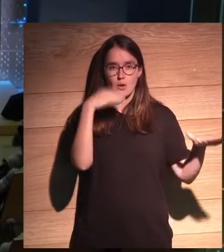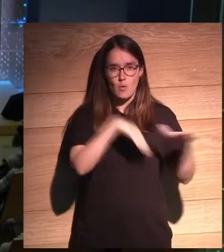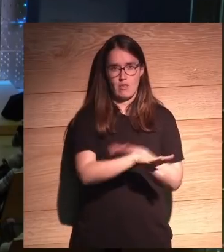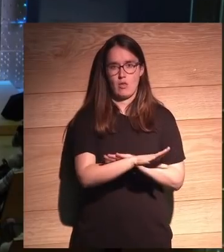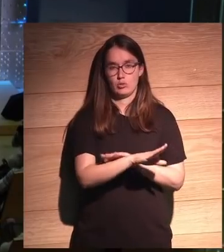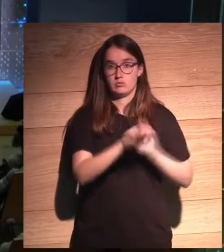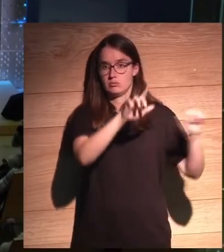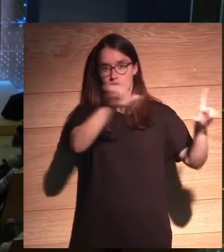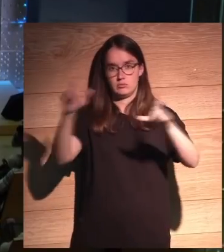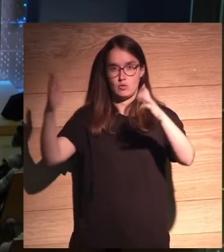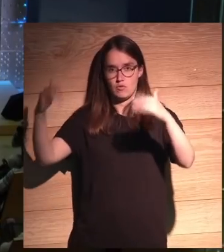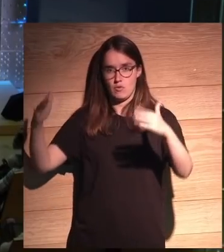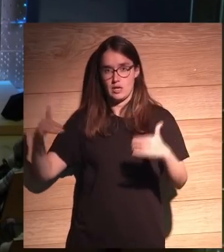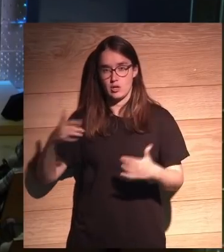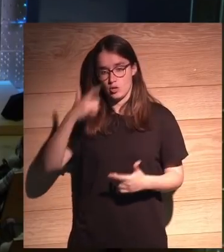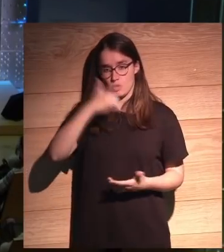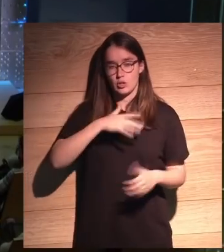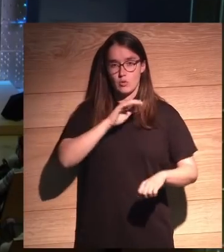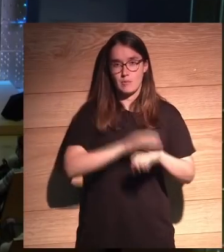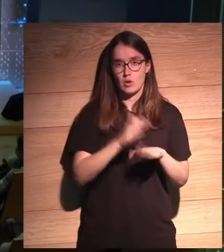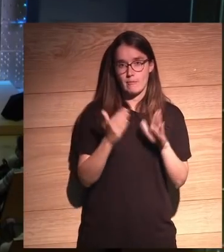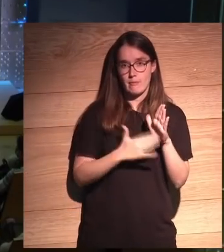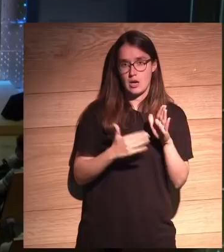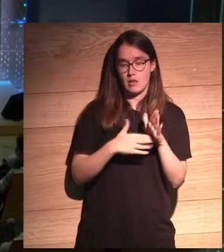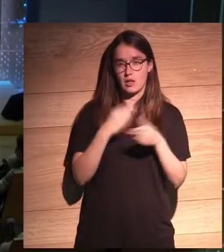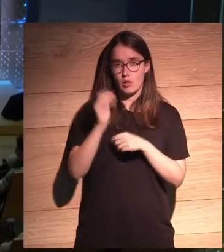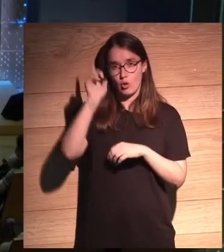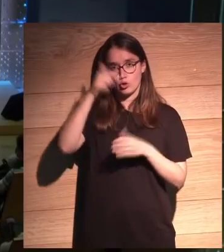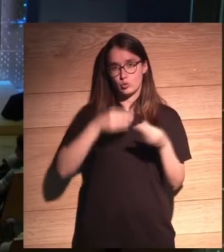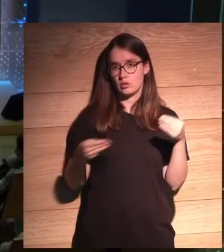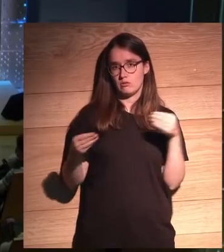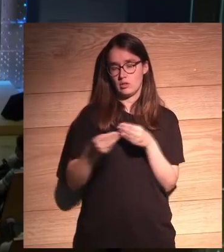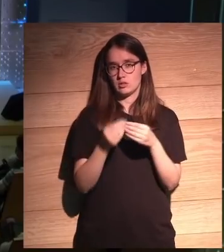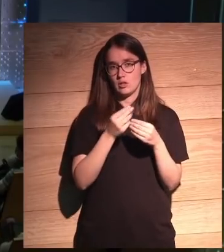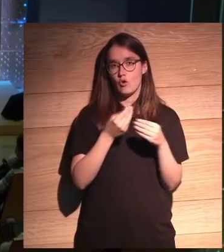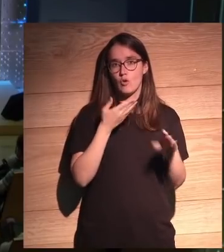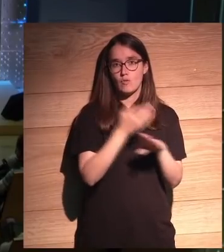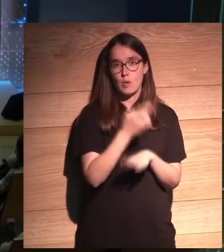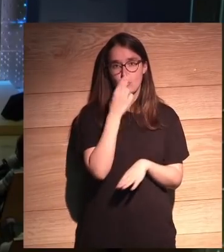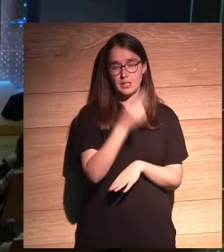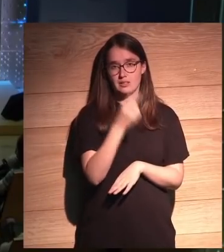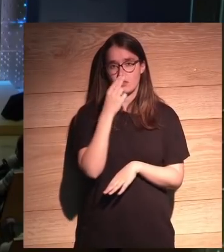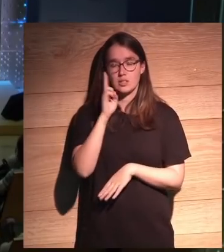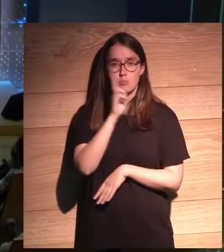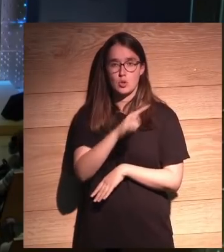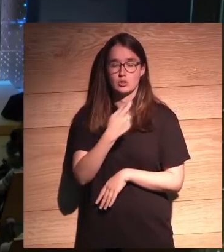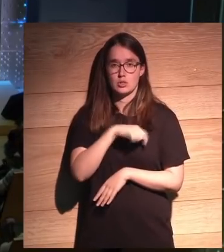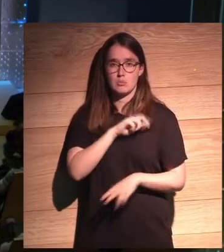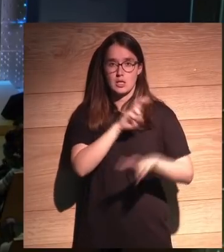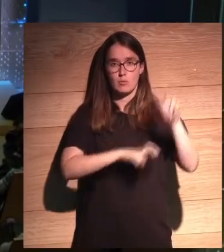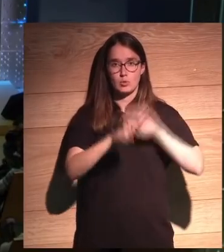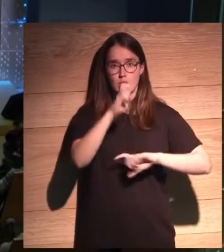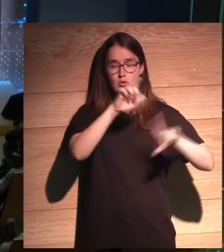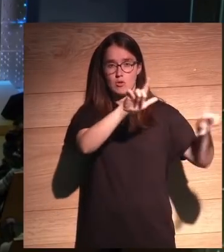que no están expuestos. Sí. Yo tengo un amigo valenciano que hizo su tesis visitando todos los museos de España, buscando obras de